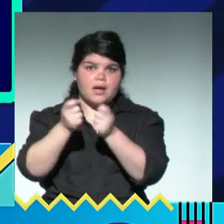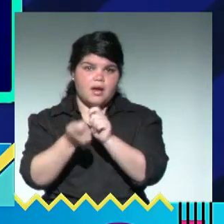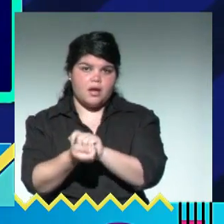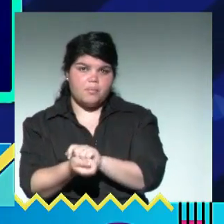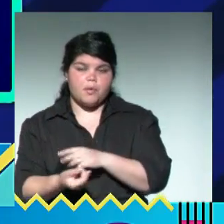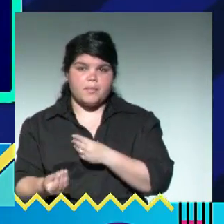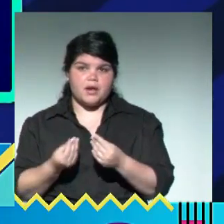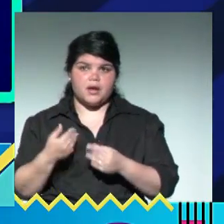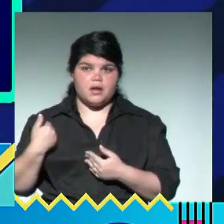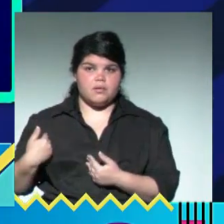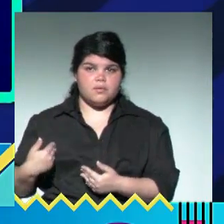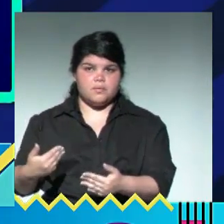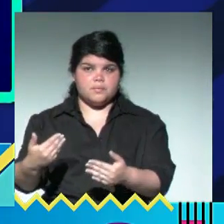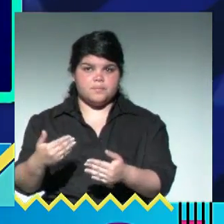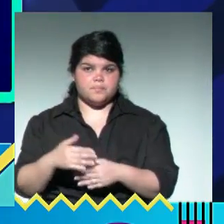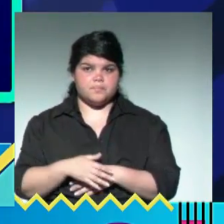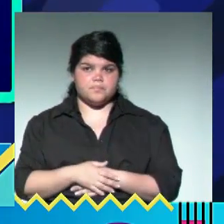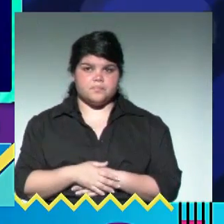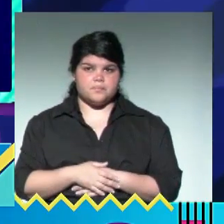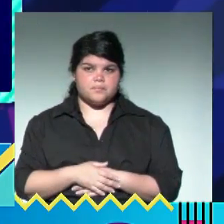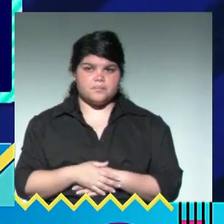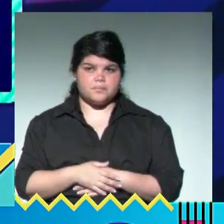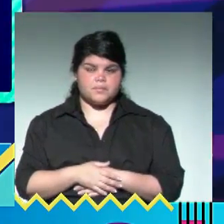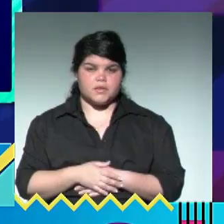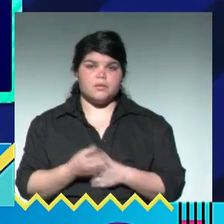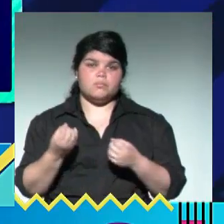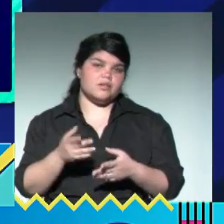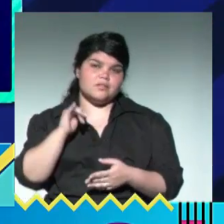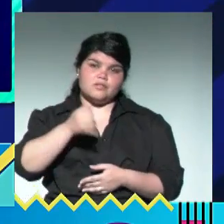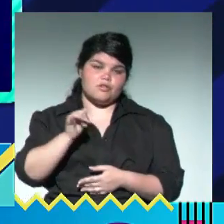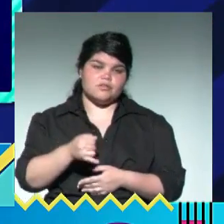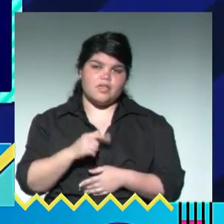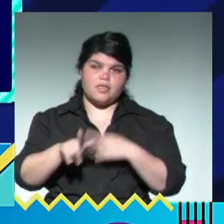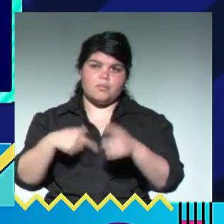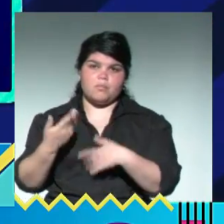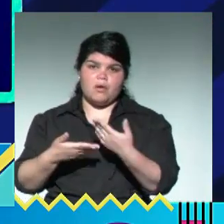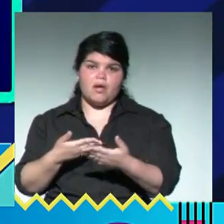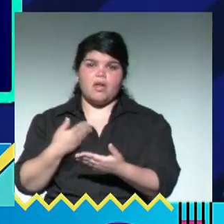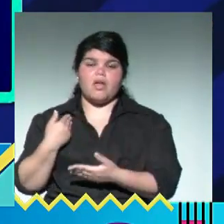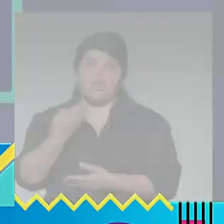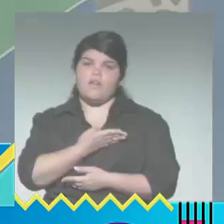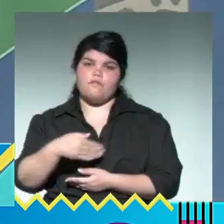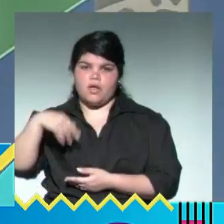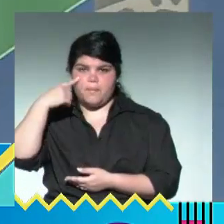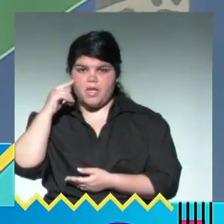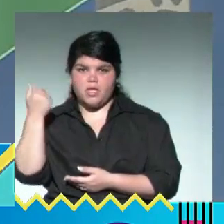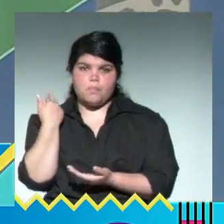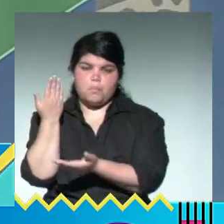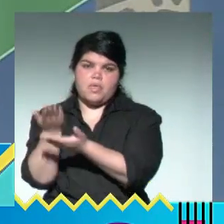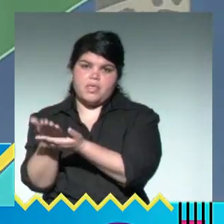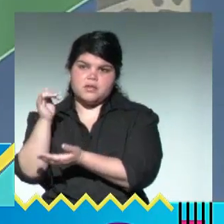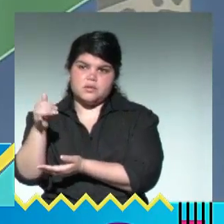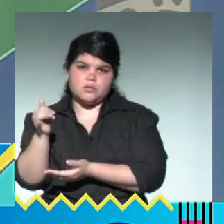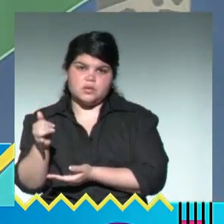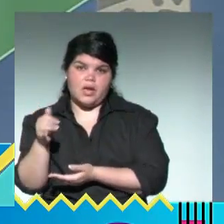o defaulteando o yendo a golpear la puerta del Fondo Monetario. Terminamos yendo a golpear el Fondo Monetario, nos ha